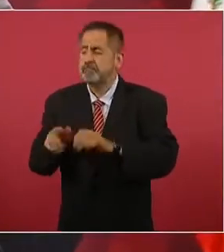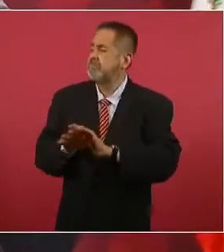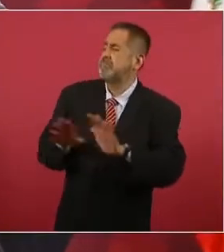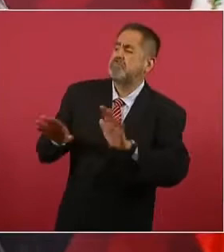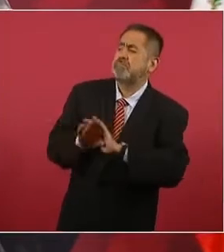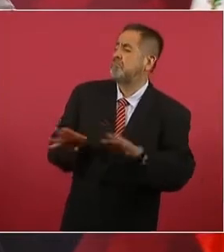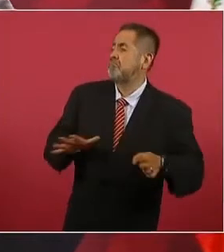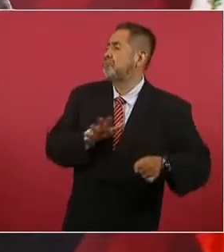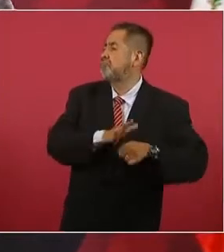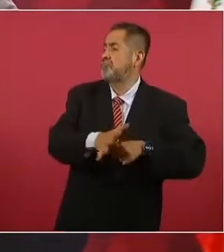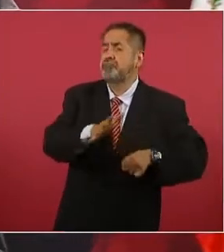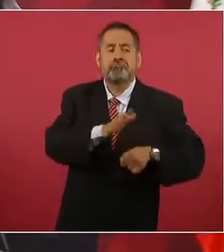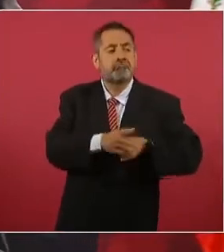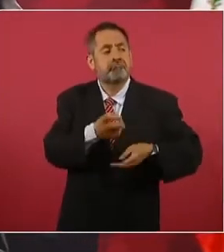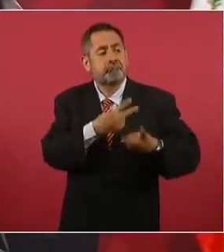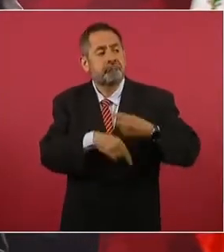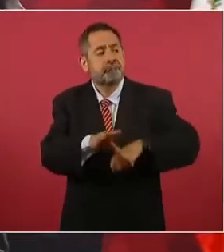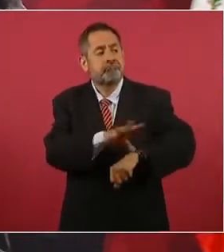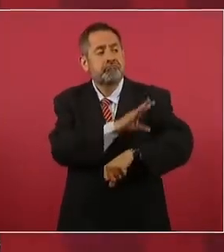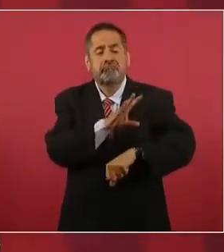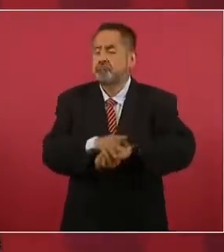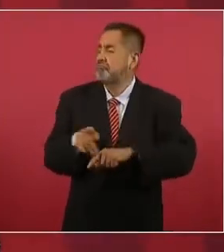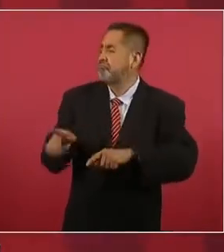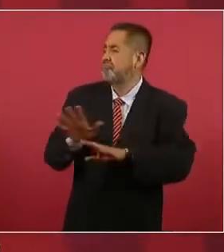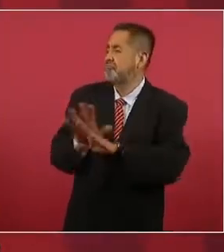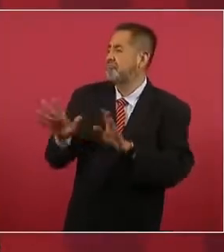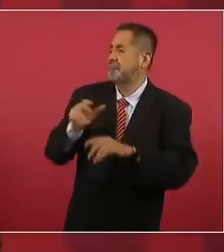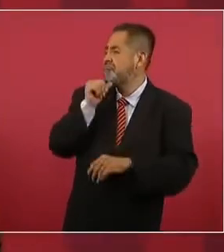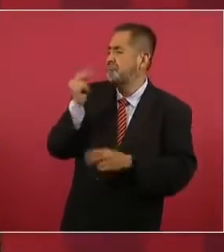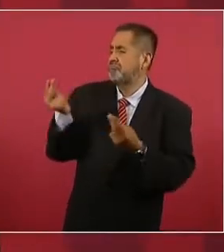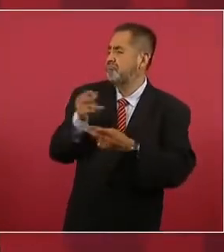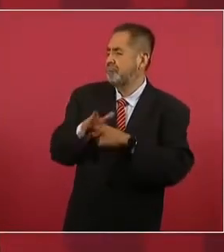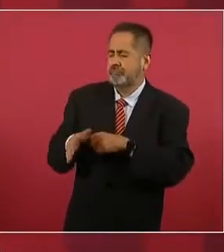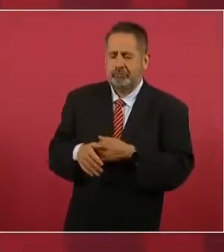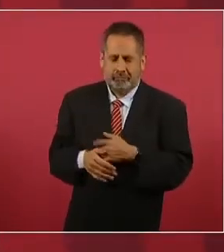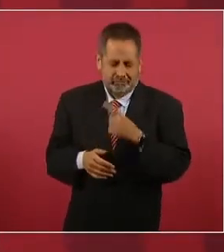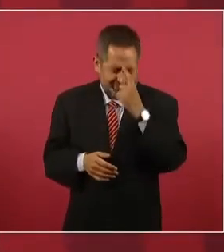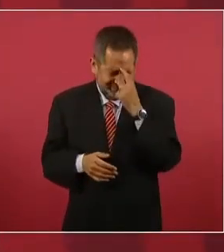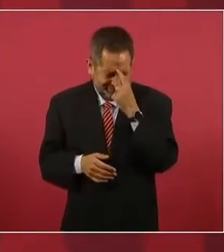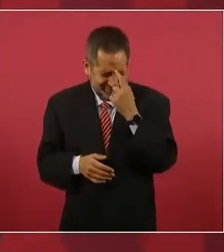Porque ya venían los carros eléctricos.